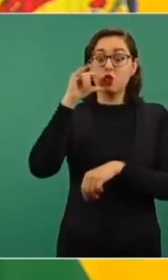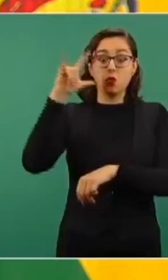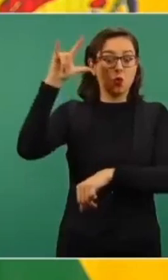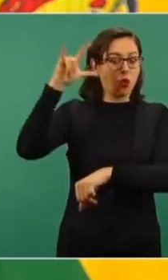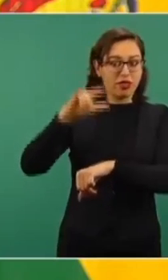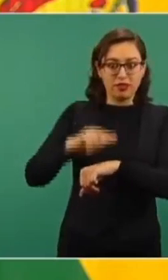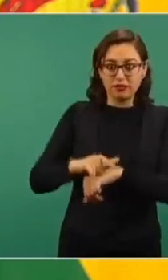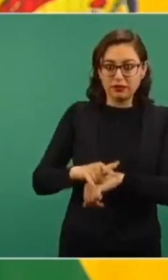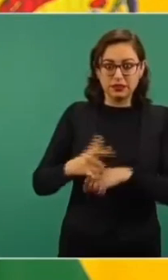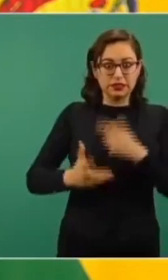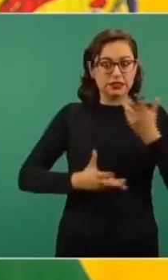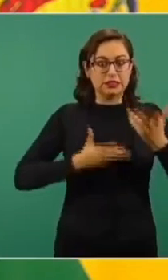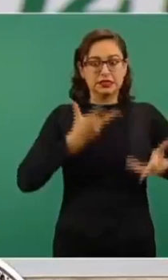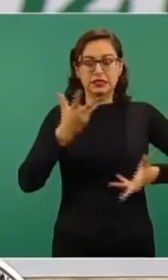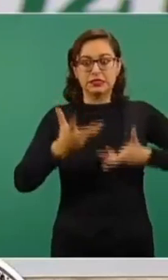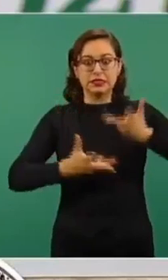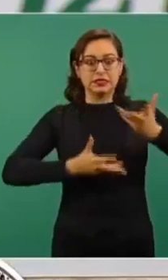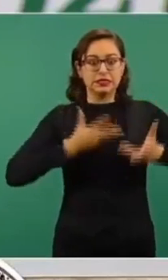Entonces,